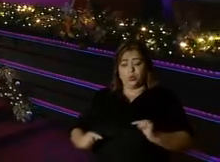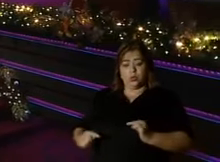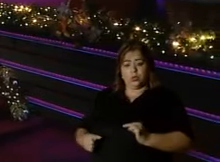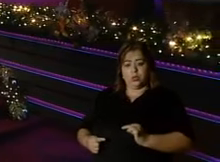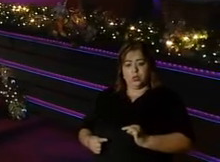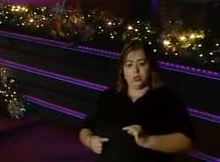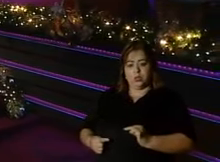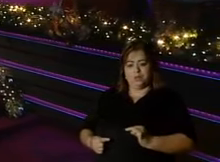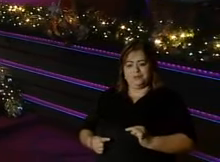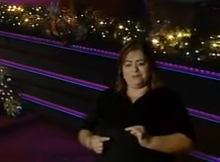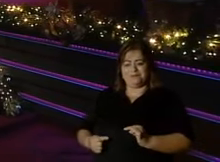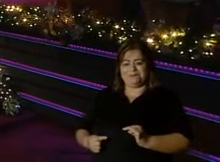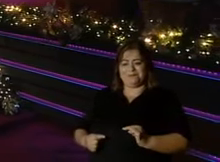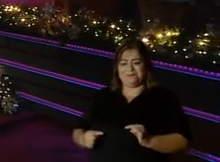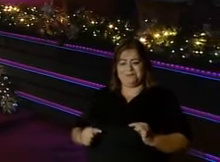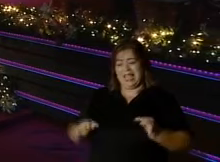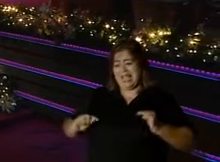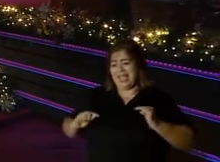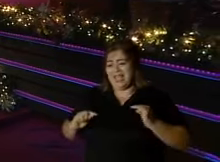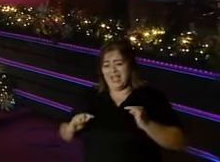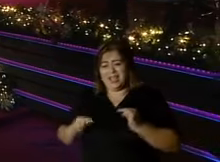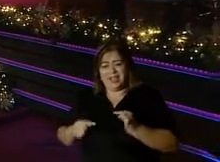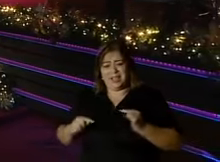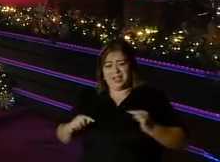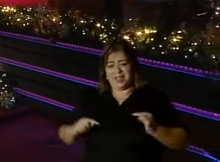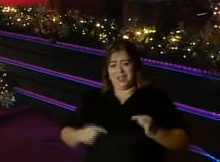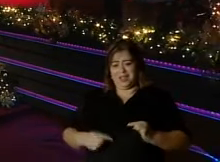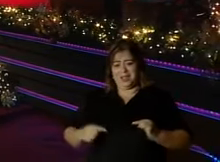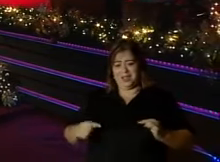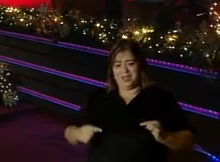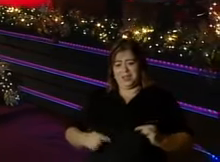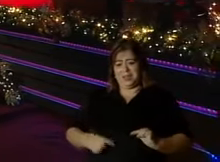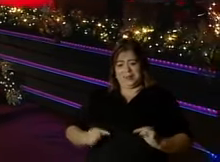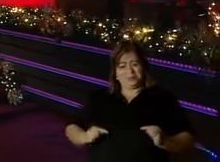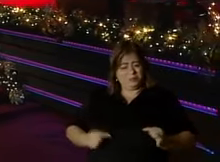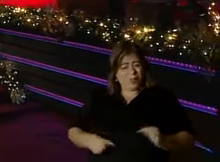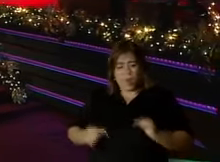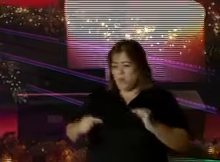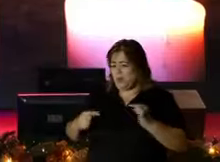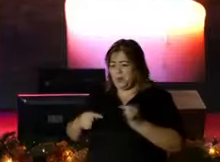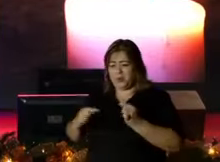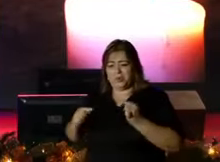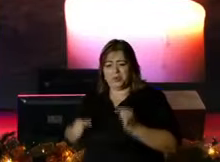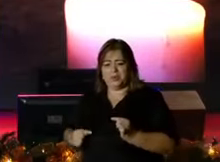de las heridas que dejó